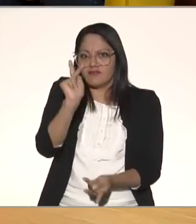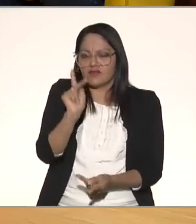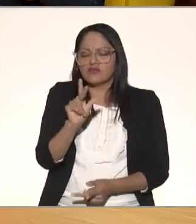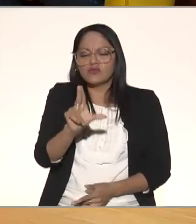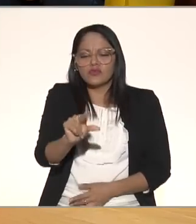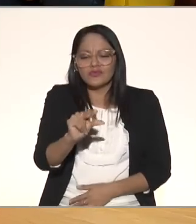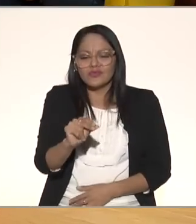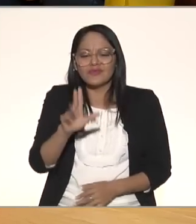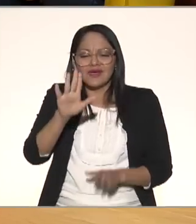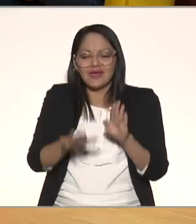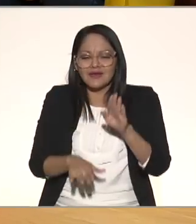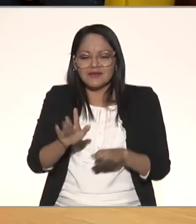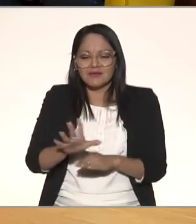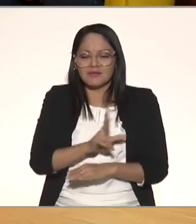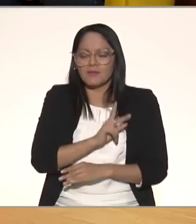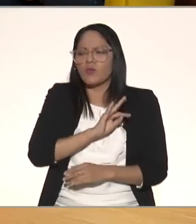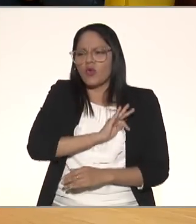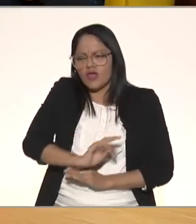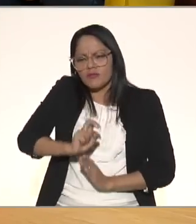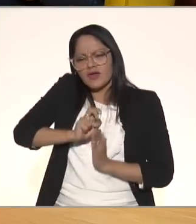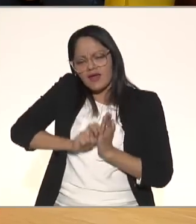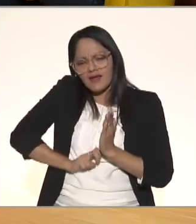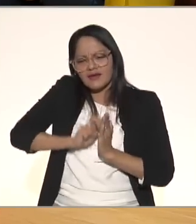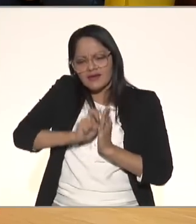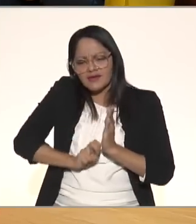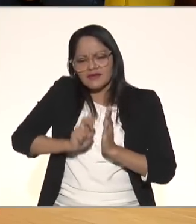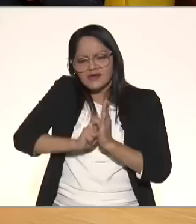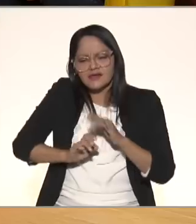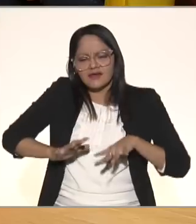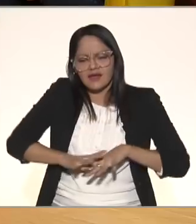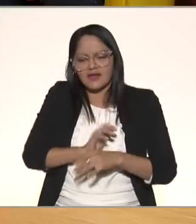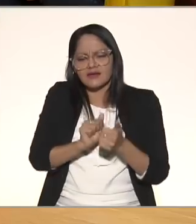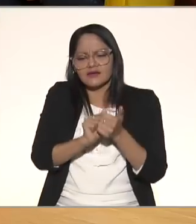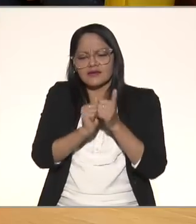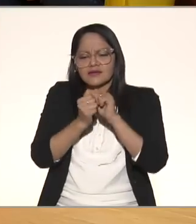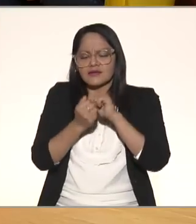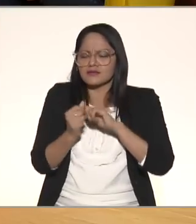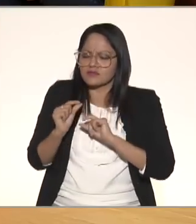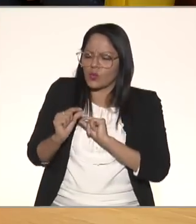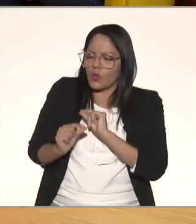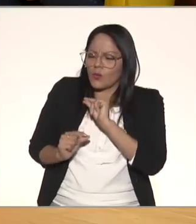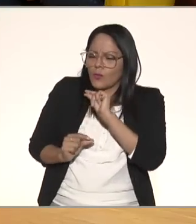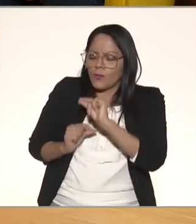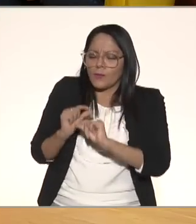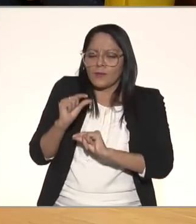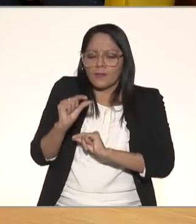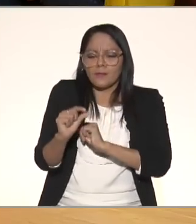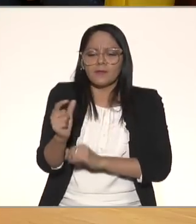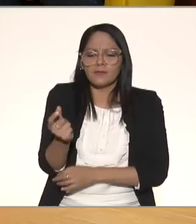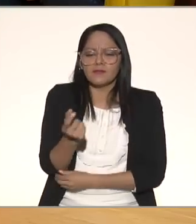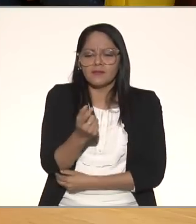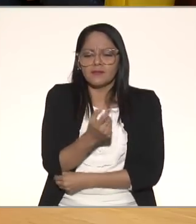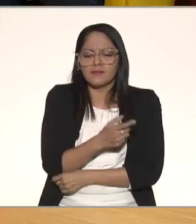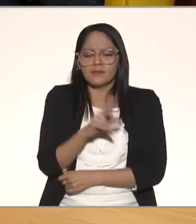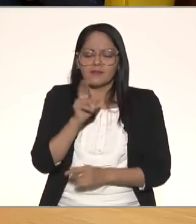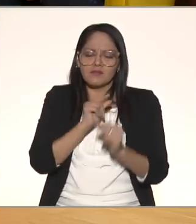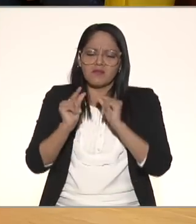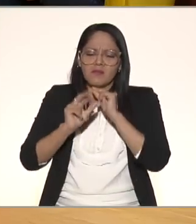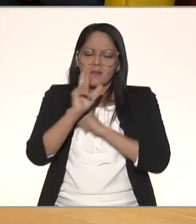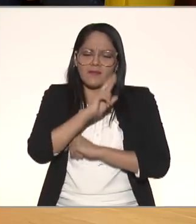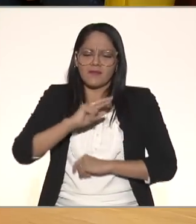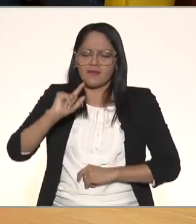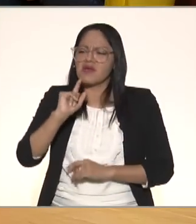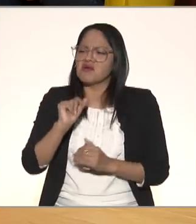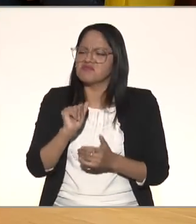una práctica perfectible o sea significa que nosotros podemos ir pasito a pasito a pasito pues alineándonos y mejorando esa